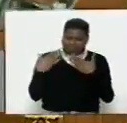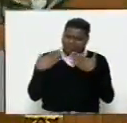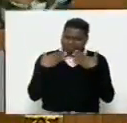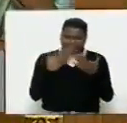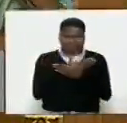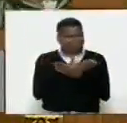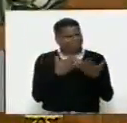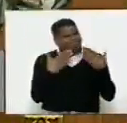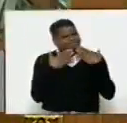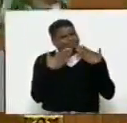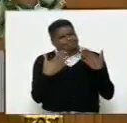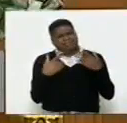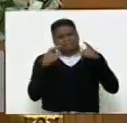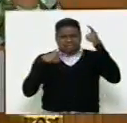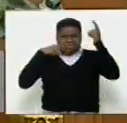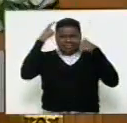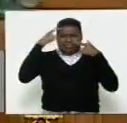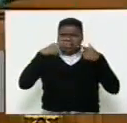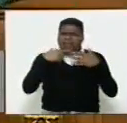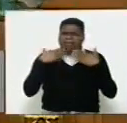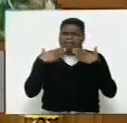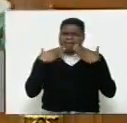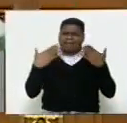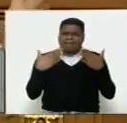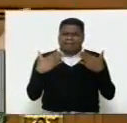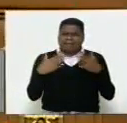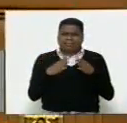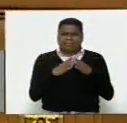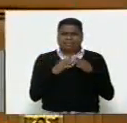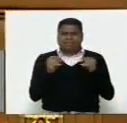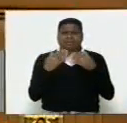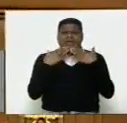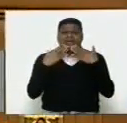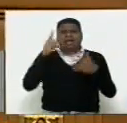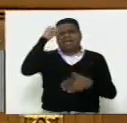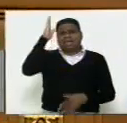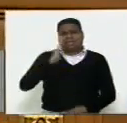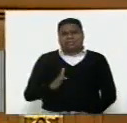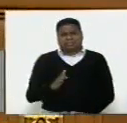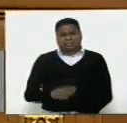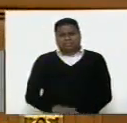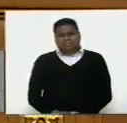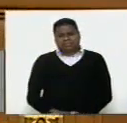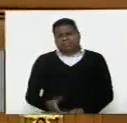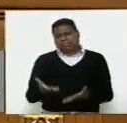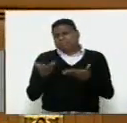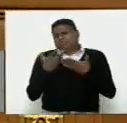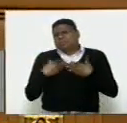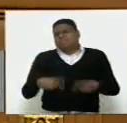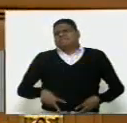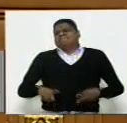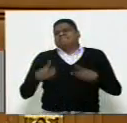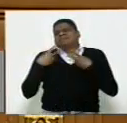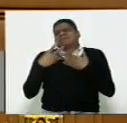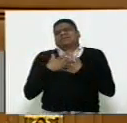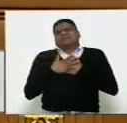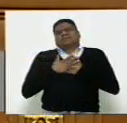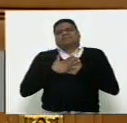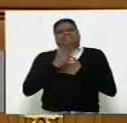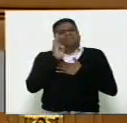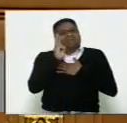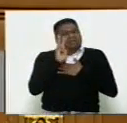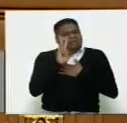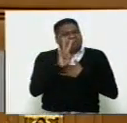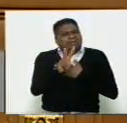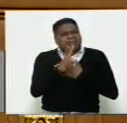agradecerle a Chávez, a usted, a Maduro y a Dios, que me dio vida para ver esto,